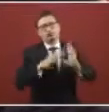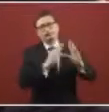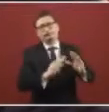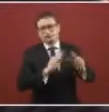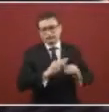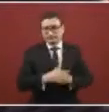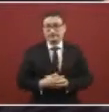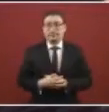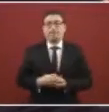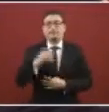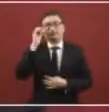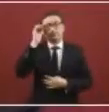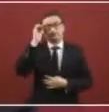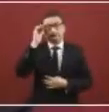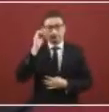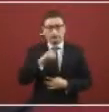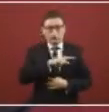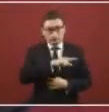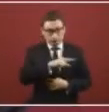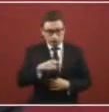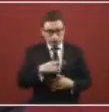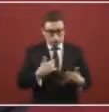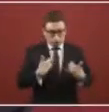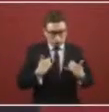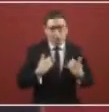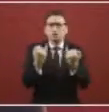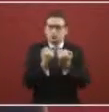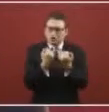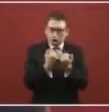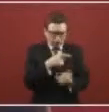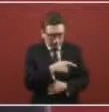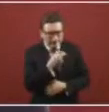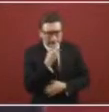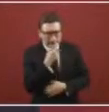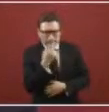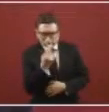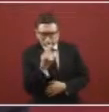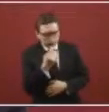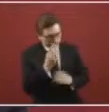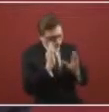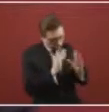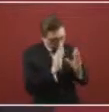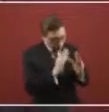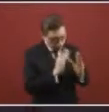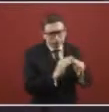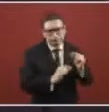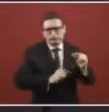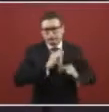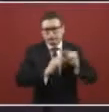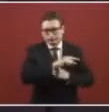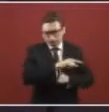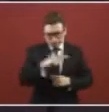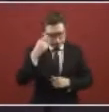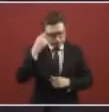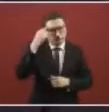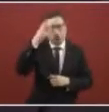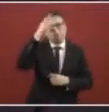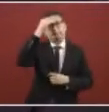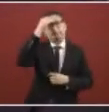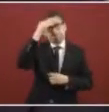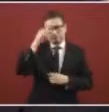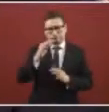es necesario a los niños que hay una formación en ese sentido